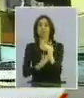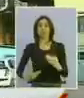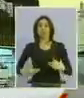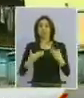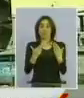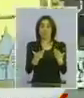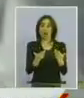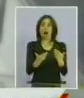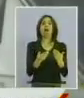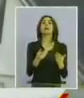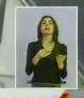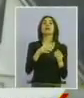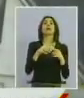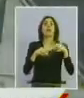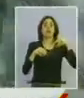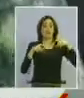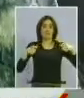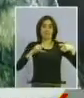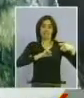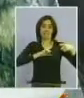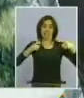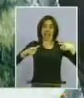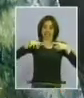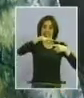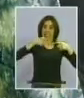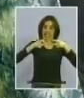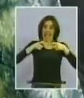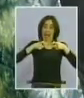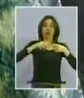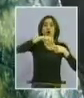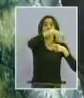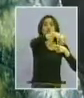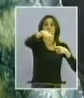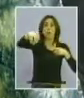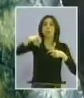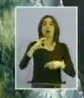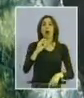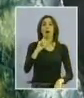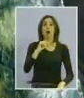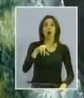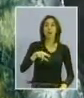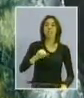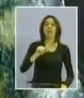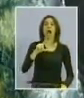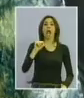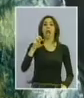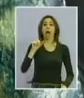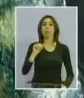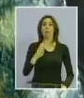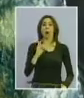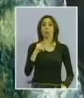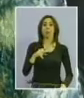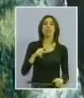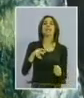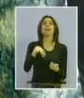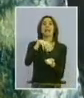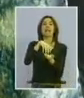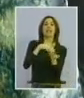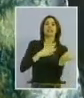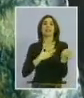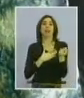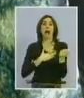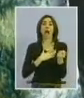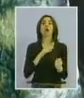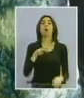debido instalarse en comunas periféricas al Gran Santiago, como Colina, Lampa, Buin, Calera de Tango, Paine o Melipilla.